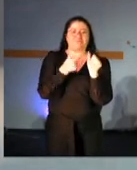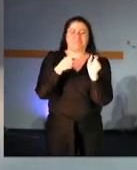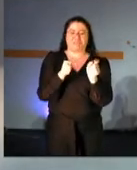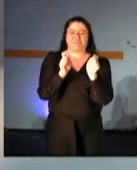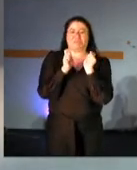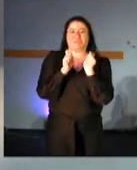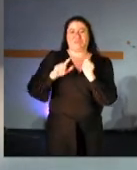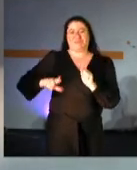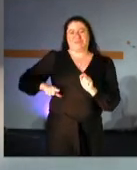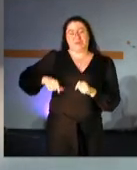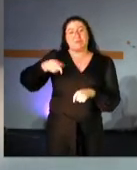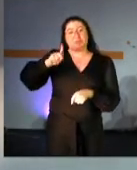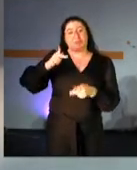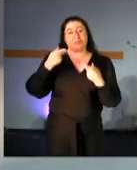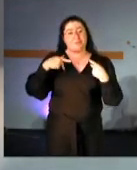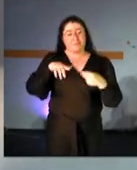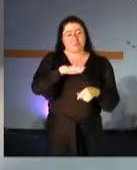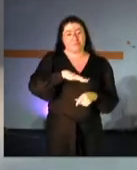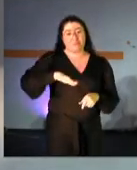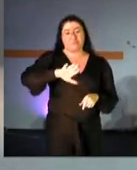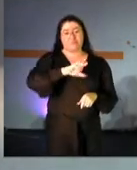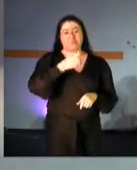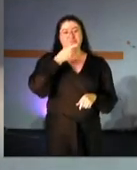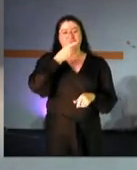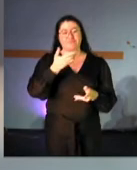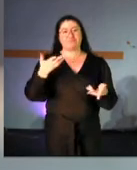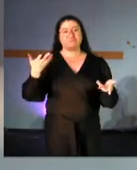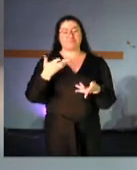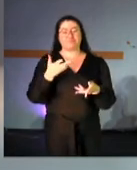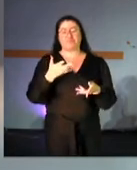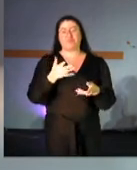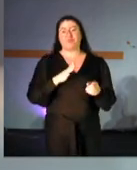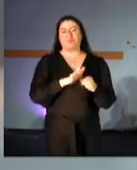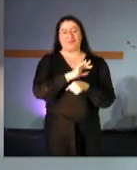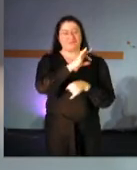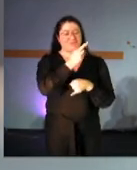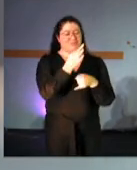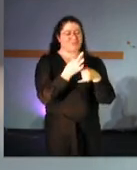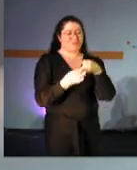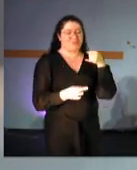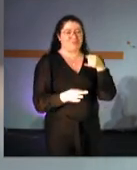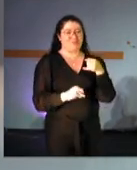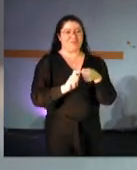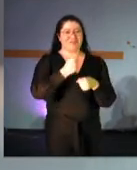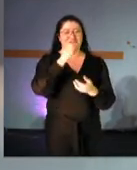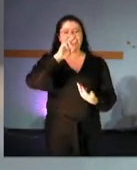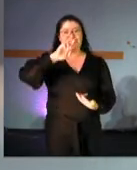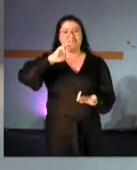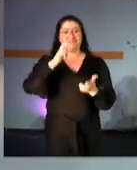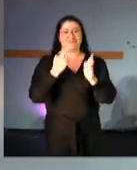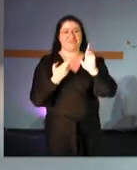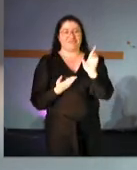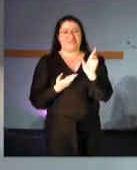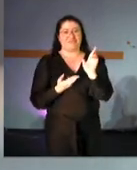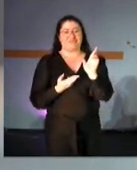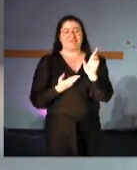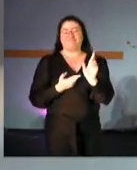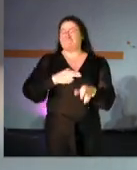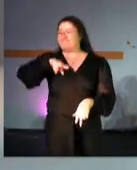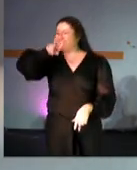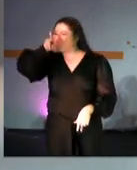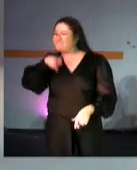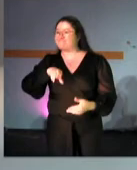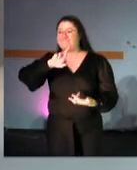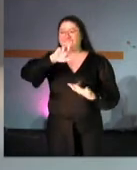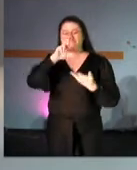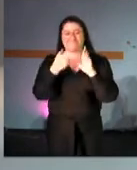el pueblo nicaragüense protagonizó la última, como decía al principio, la última revolución, verdadera revolución, ¿no? Se usa